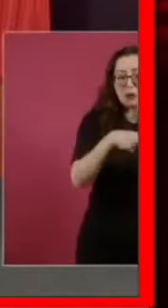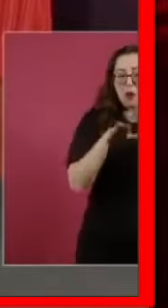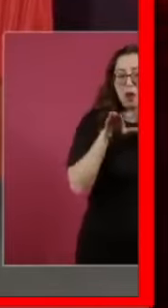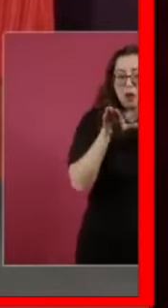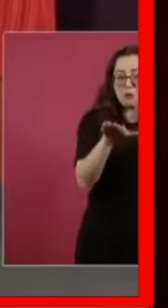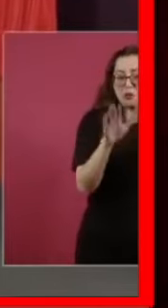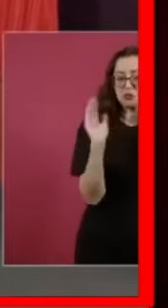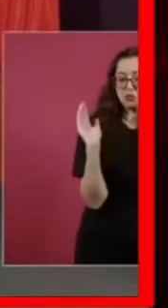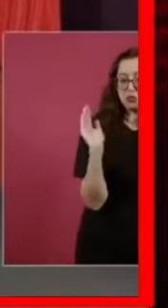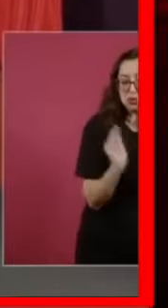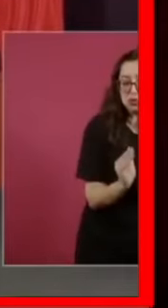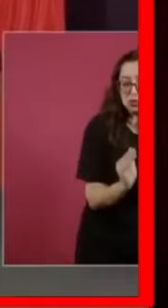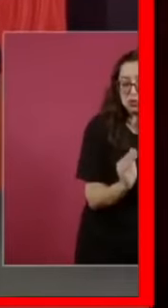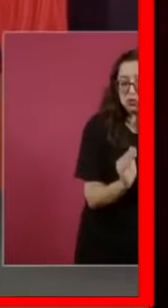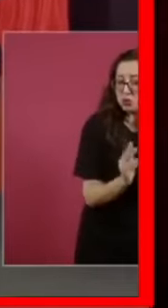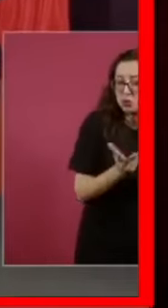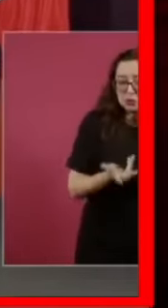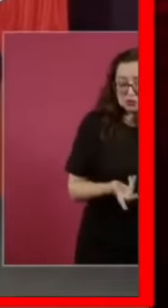muy pequeña.